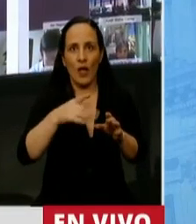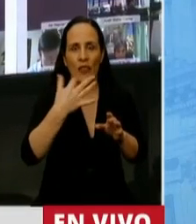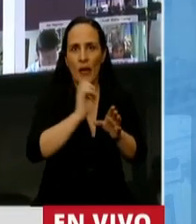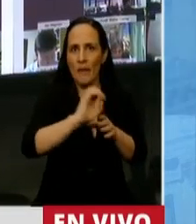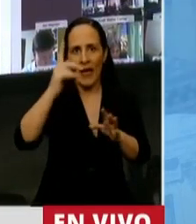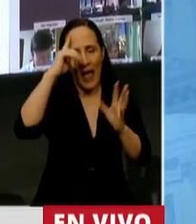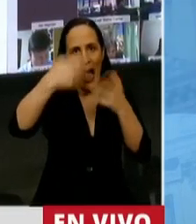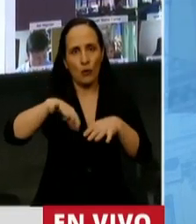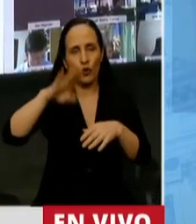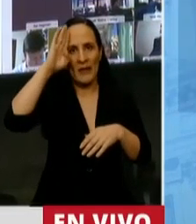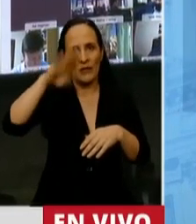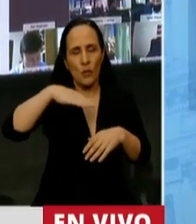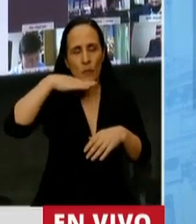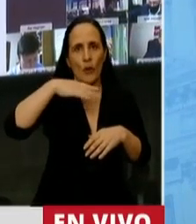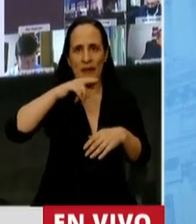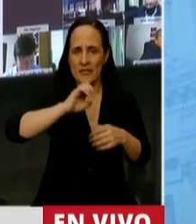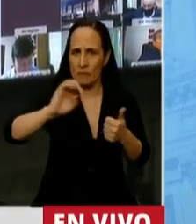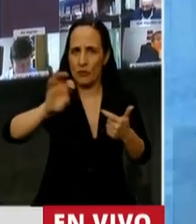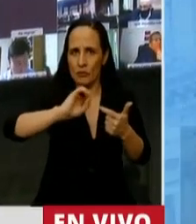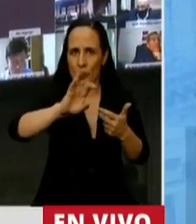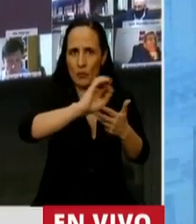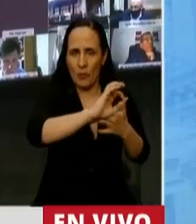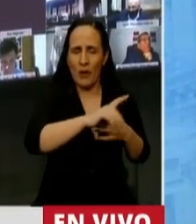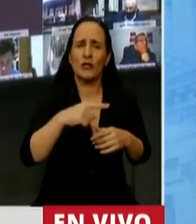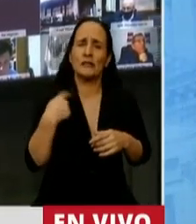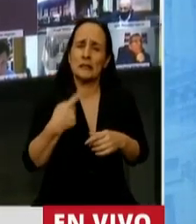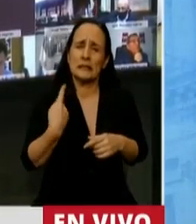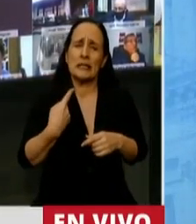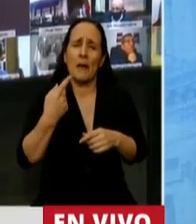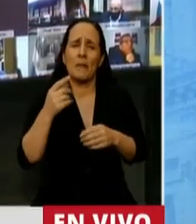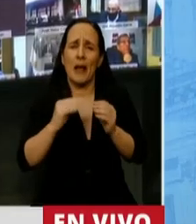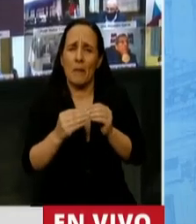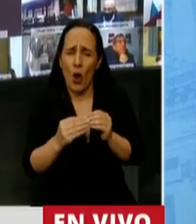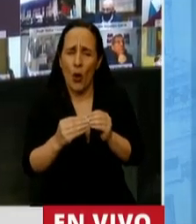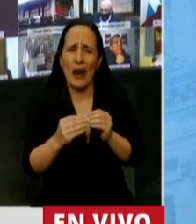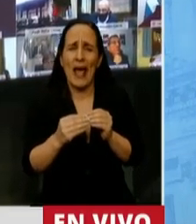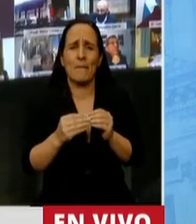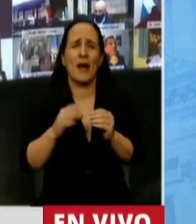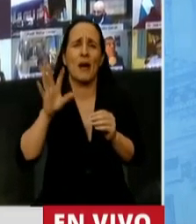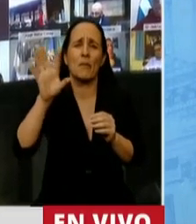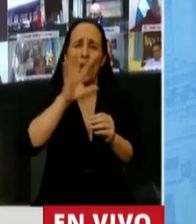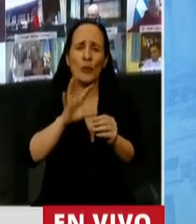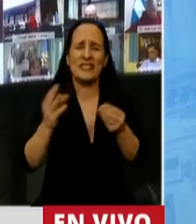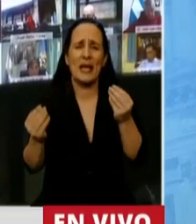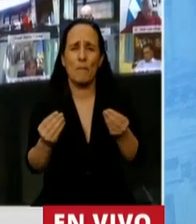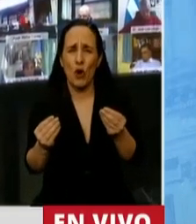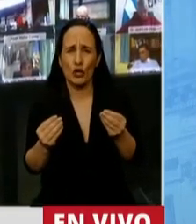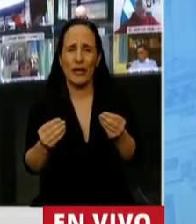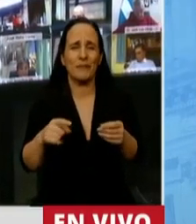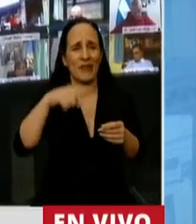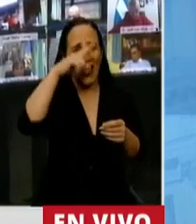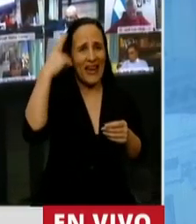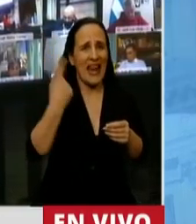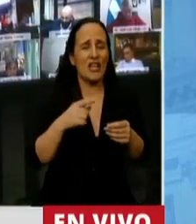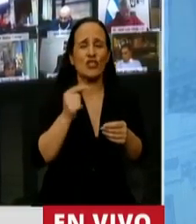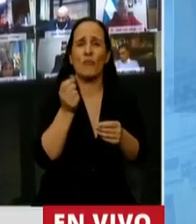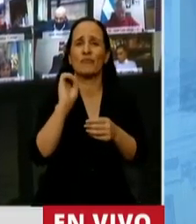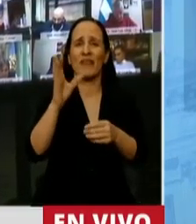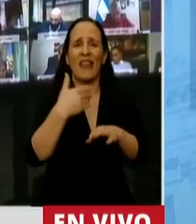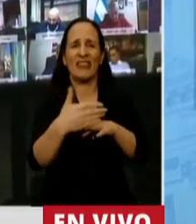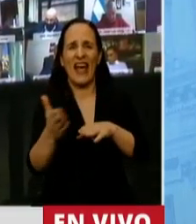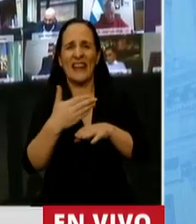automáticamente y mensualmente. Siempre tuvimos problemas en las provincias porque los recursos de la nación venían tarde. Así que esto es